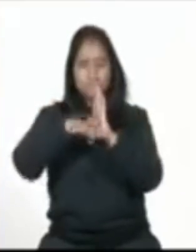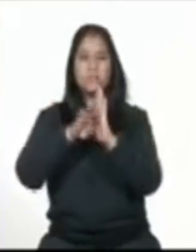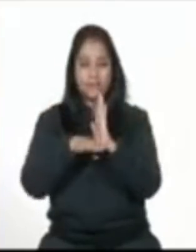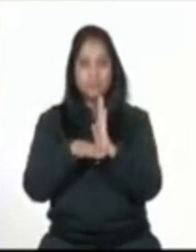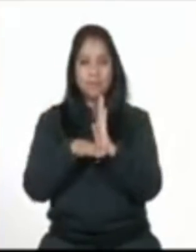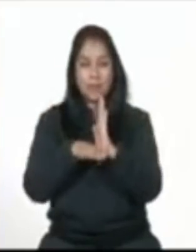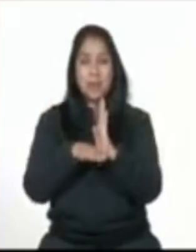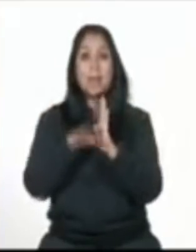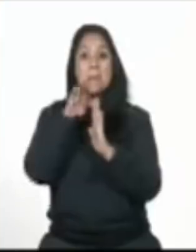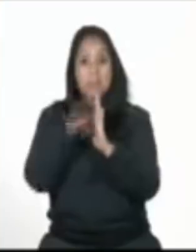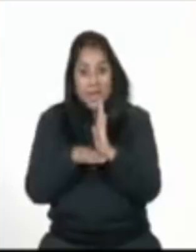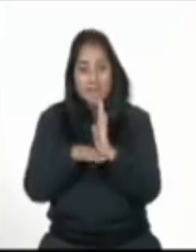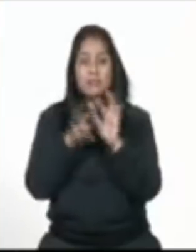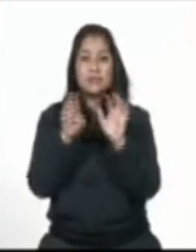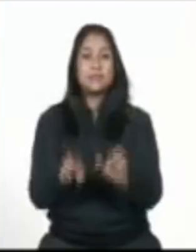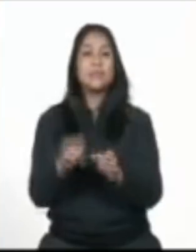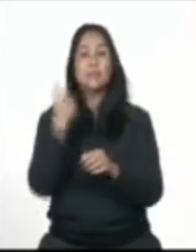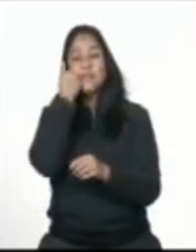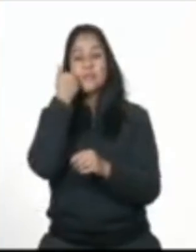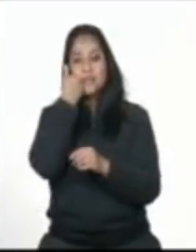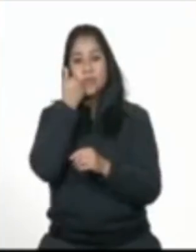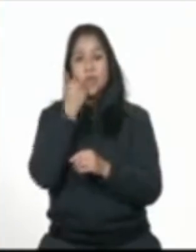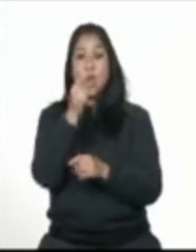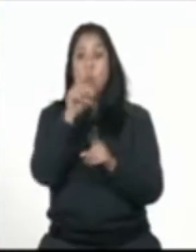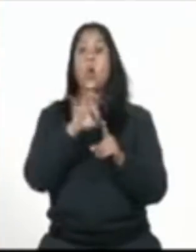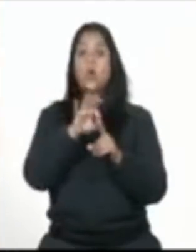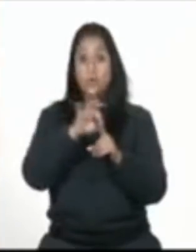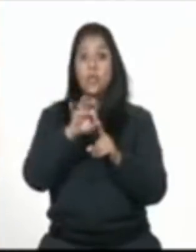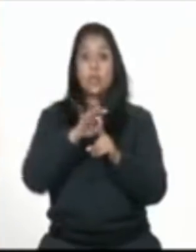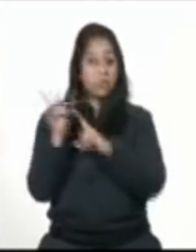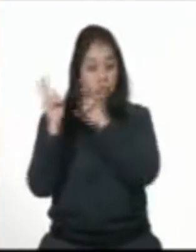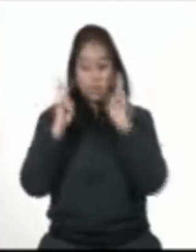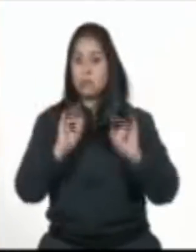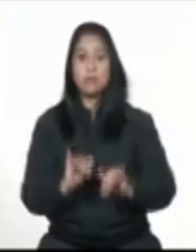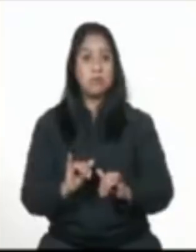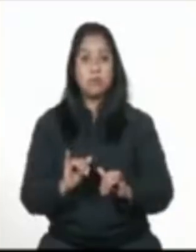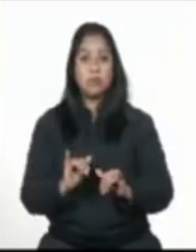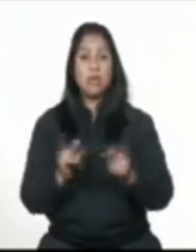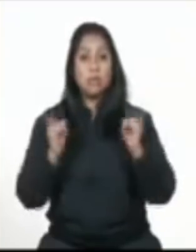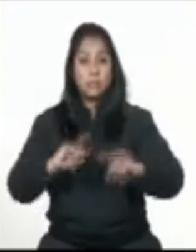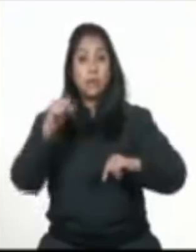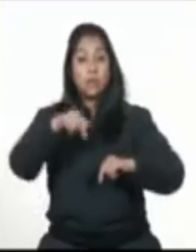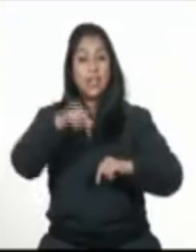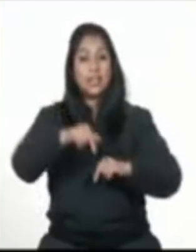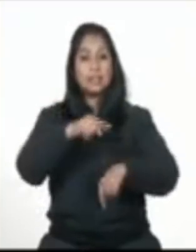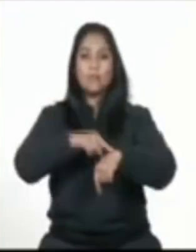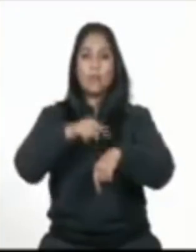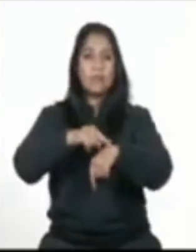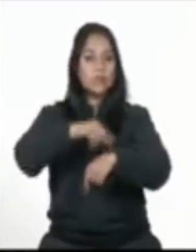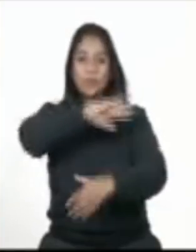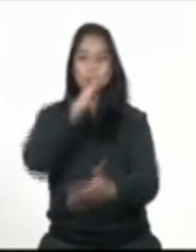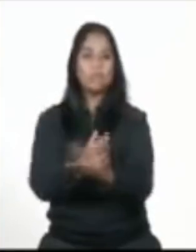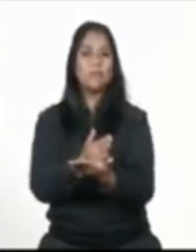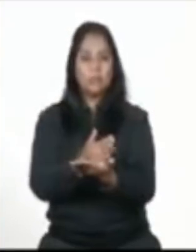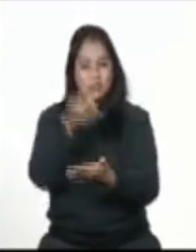grandemente las implicaciones de este virus. Un virus que vino para quedarse, pero que este es el momento de parar